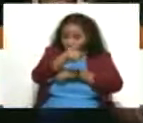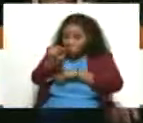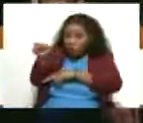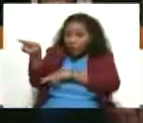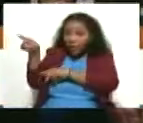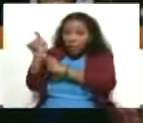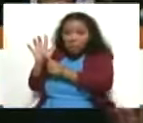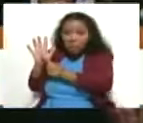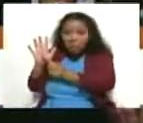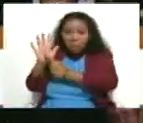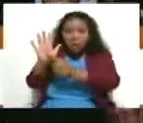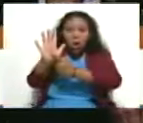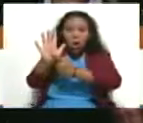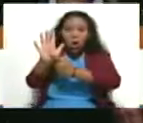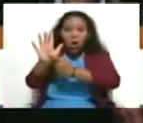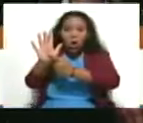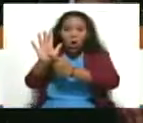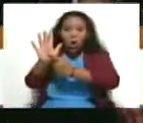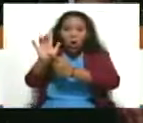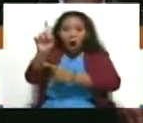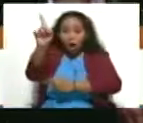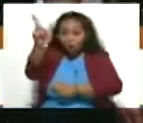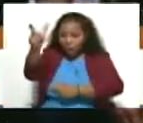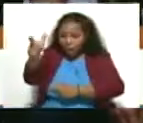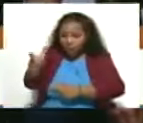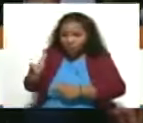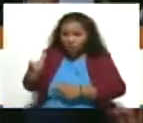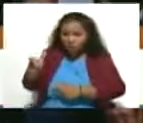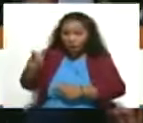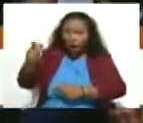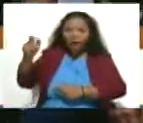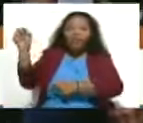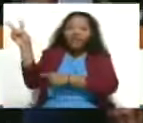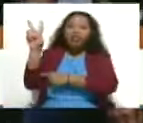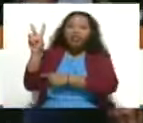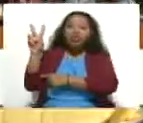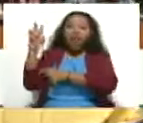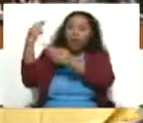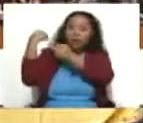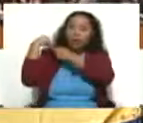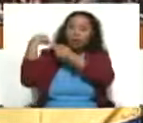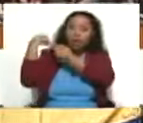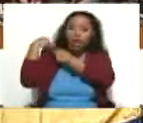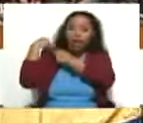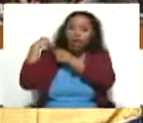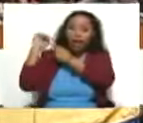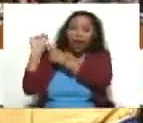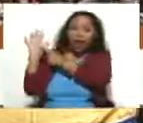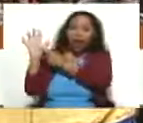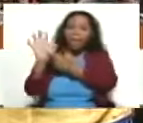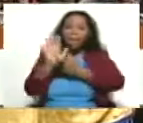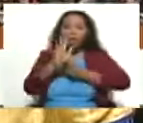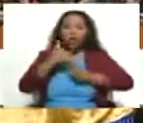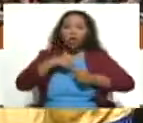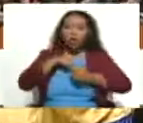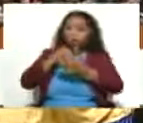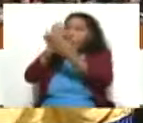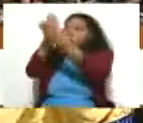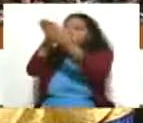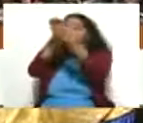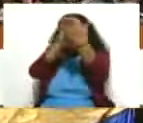lleve a un venezolano heroico, que es ejemplo de todos nosotros y de mucha